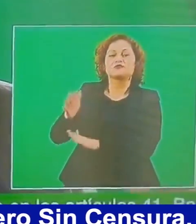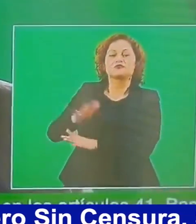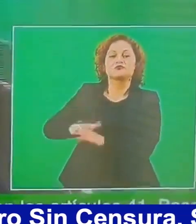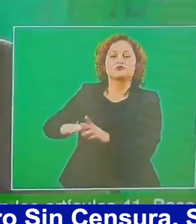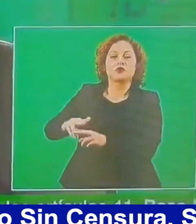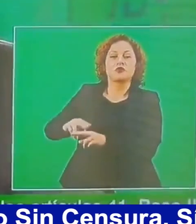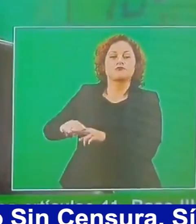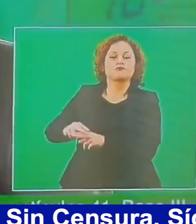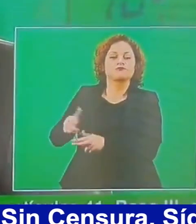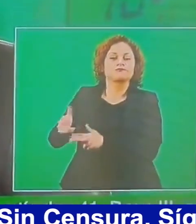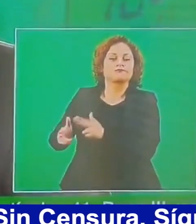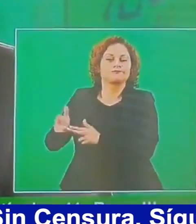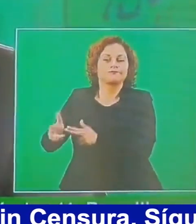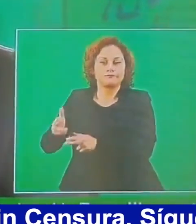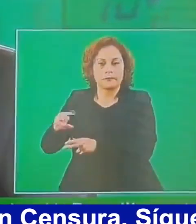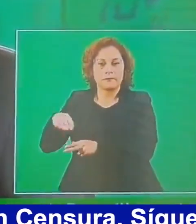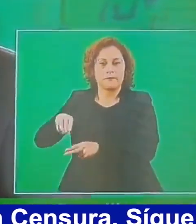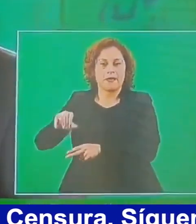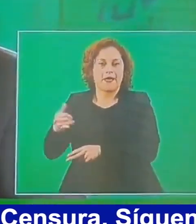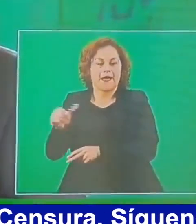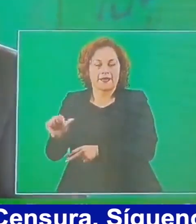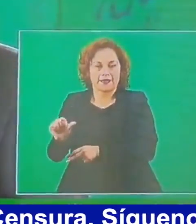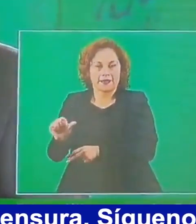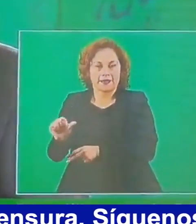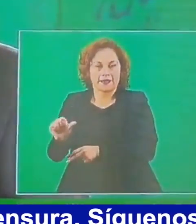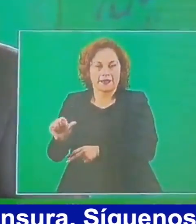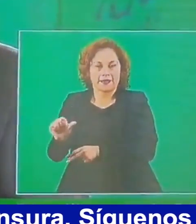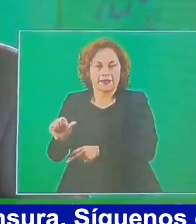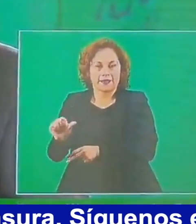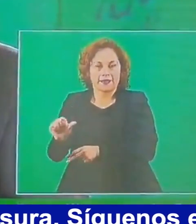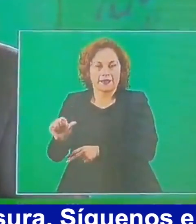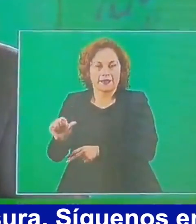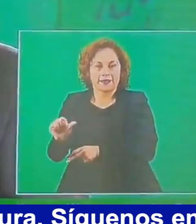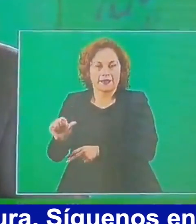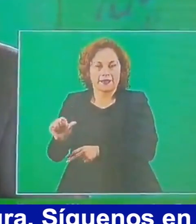Ese fue el mejor negocio público.